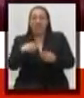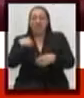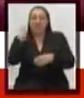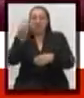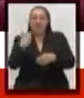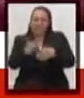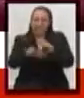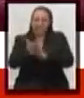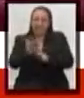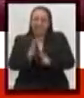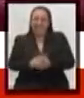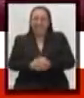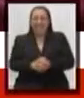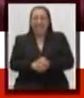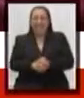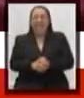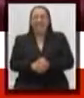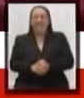salí.